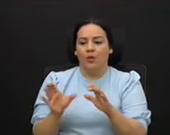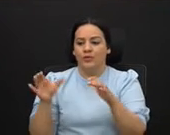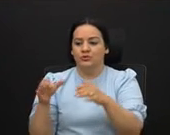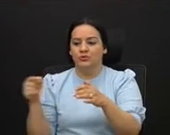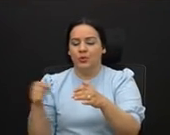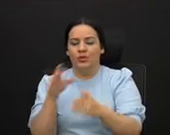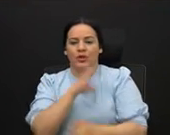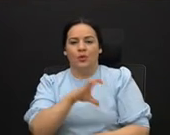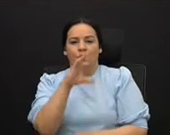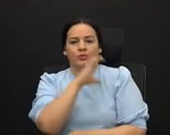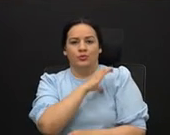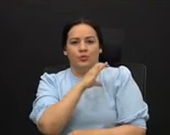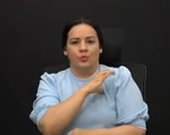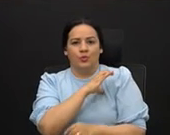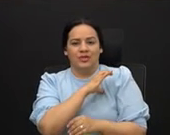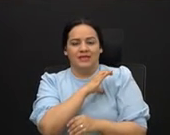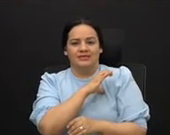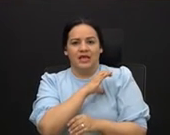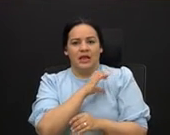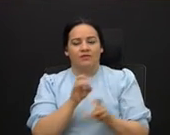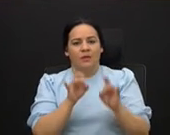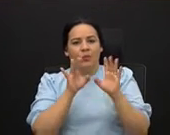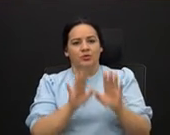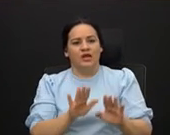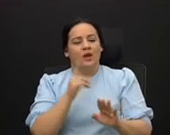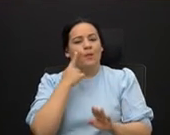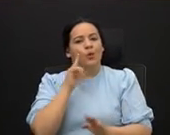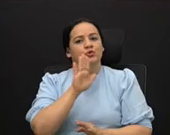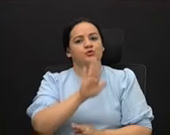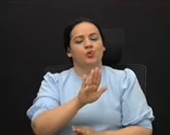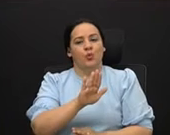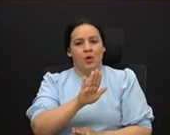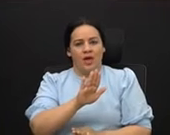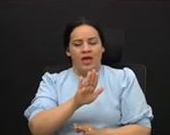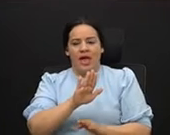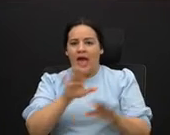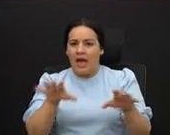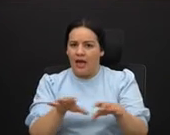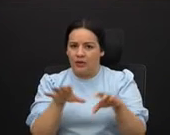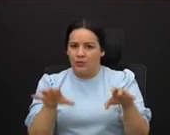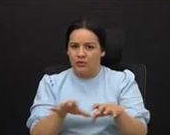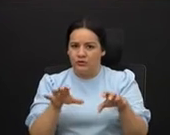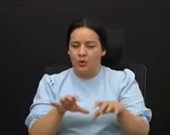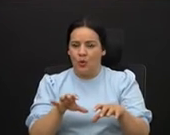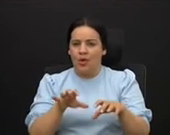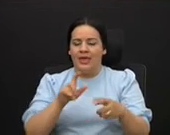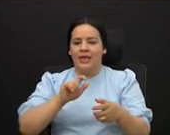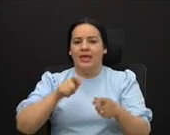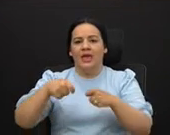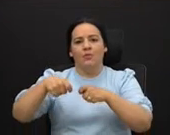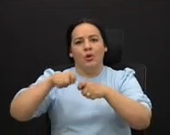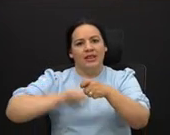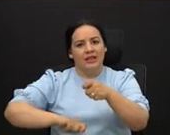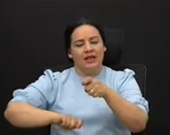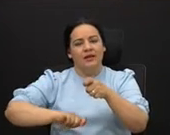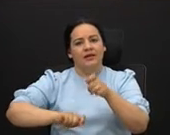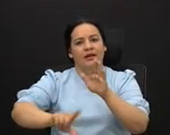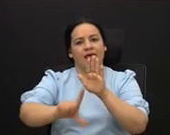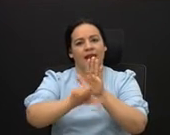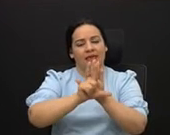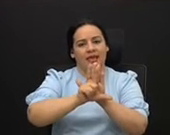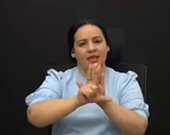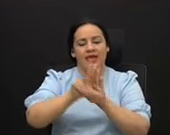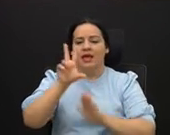Conductas Reprochables por su actuación que violentaran el ordenamiento jurídico al no comprobarse